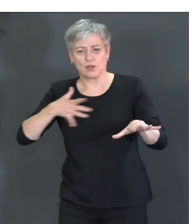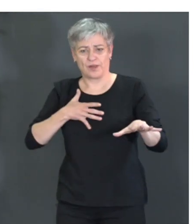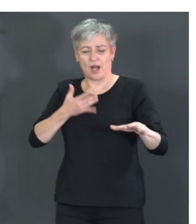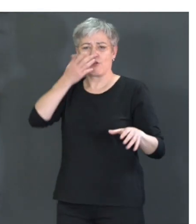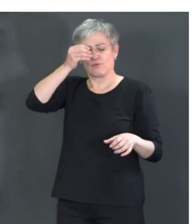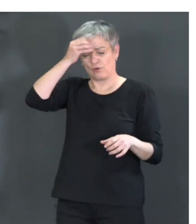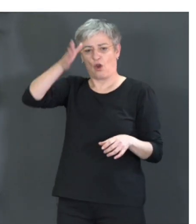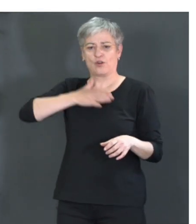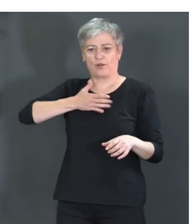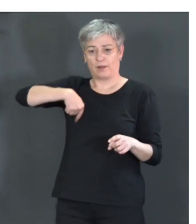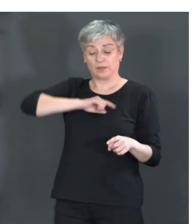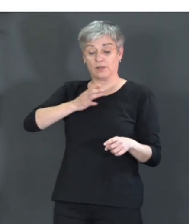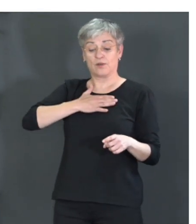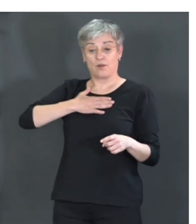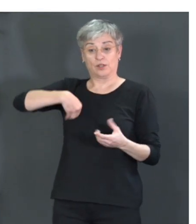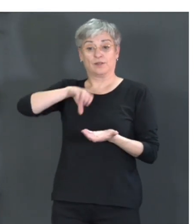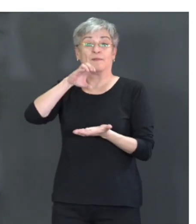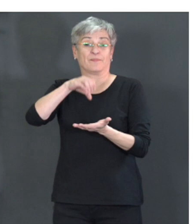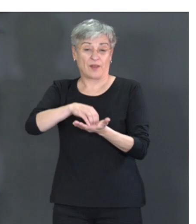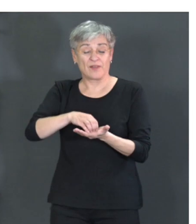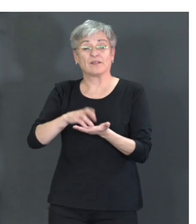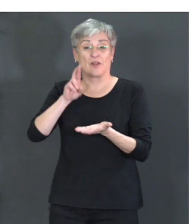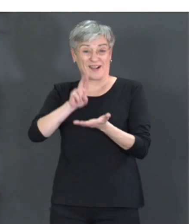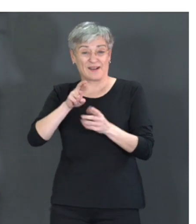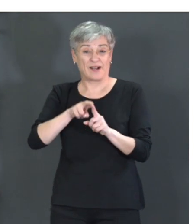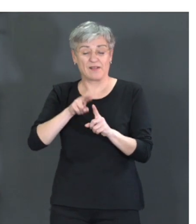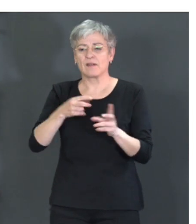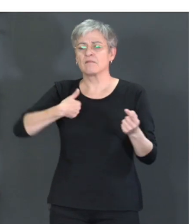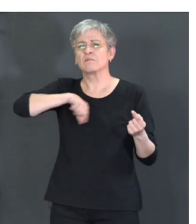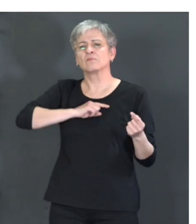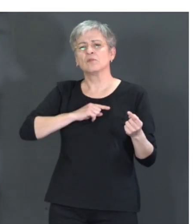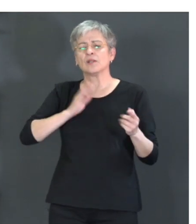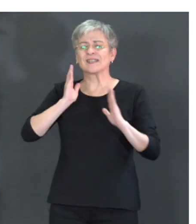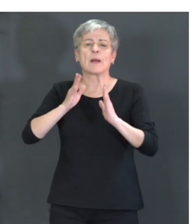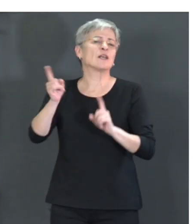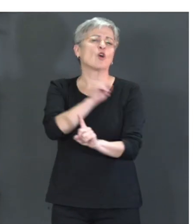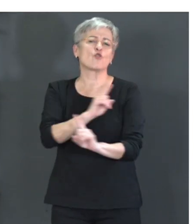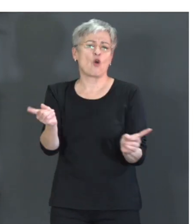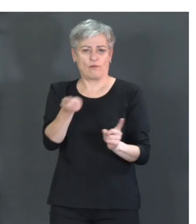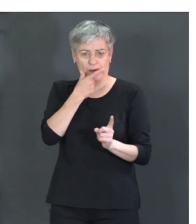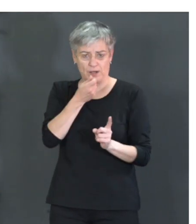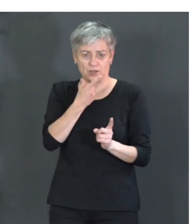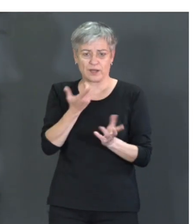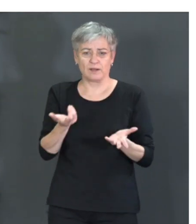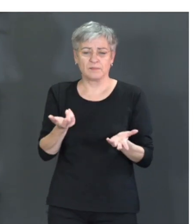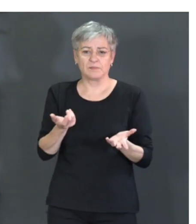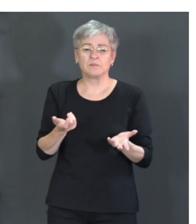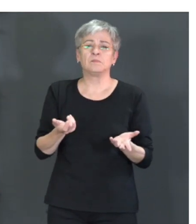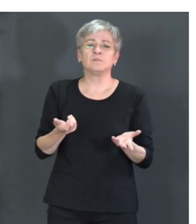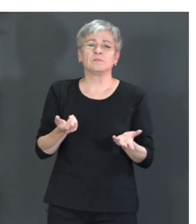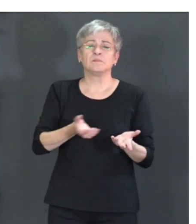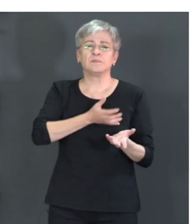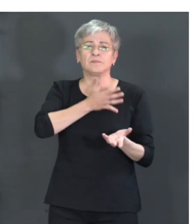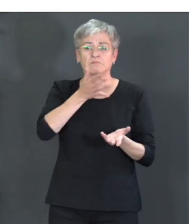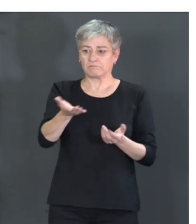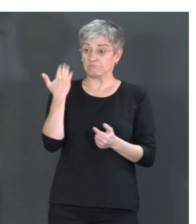CRE de Alzheimer apostamos por las terapias no farmacológicas como la herramienta para, como bien estaba